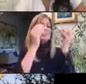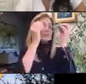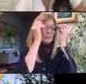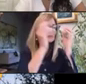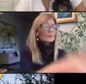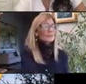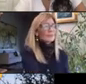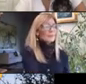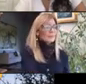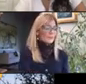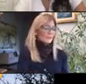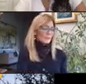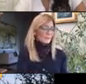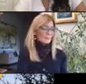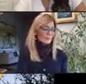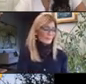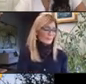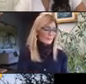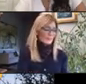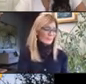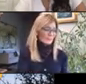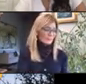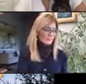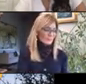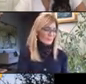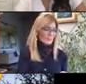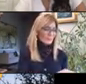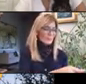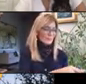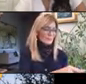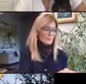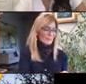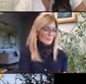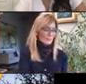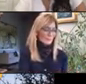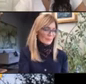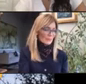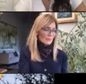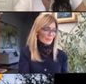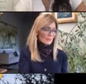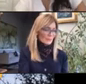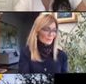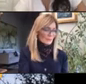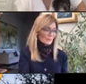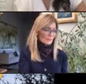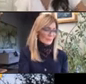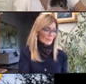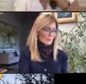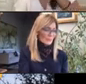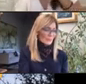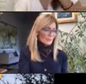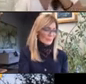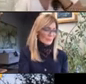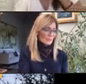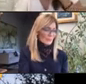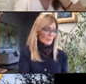parque de diversiones, tenemos el acuario, y pueden pasar uno o inclusive dos días completos ahí. Hay algunas opciones de hospedaje también.